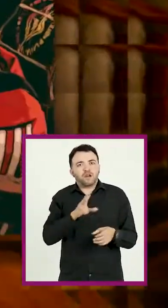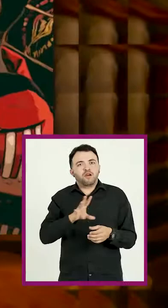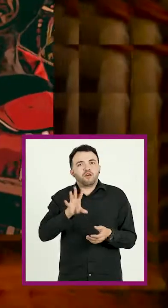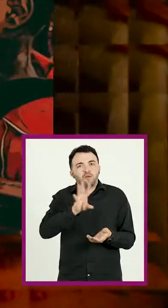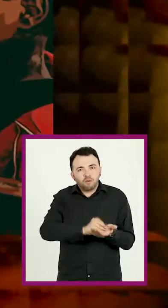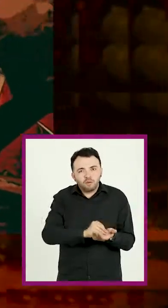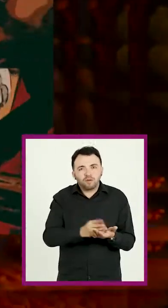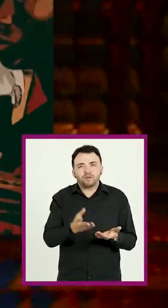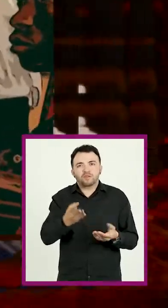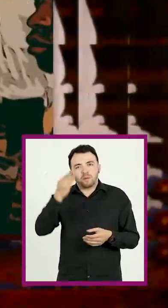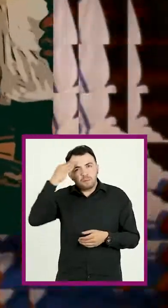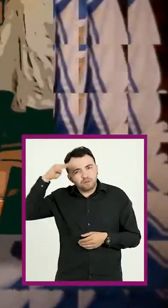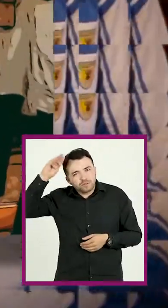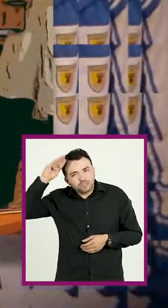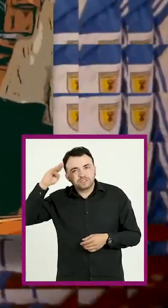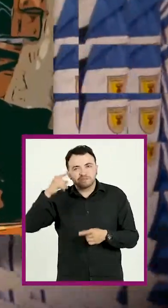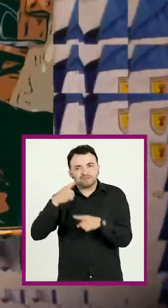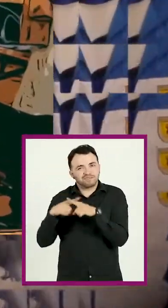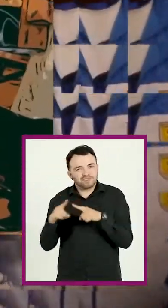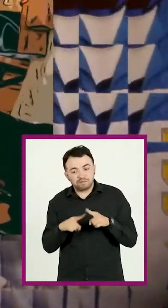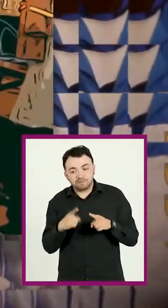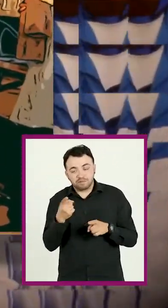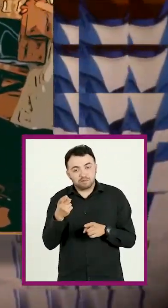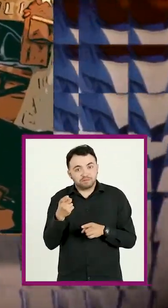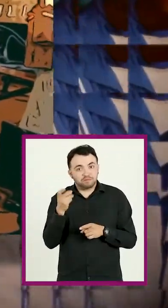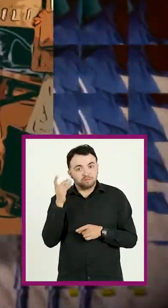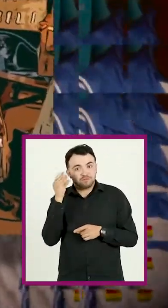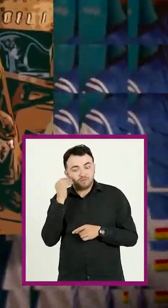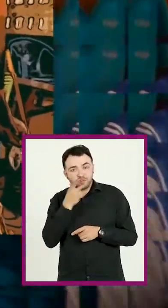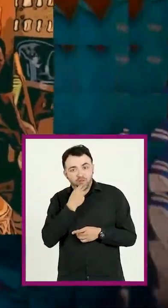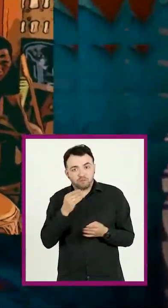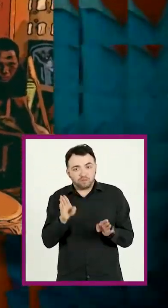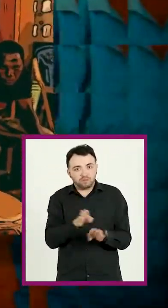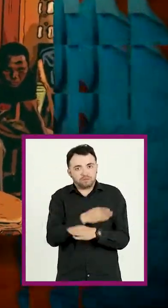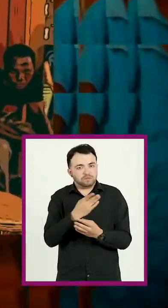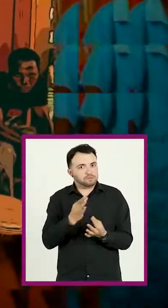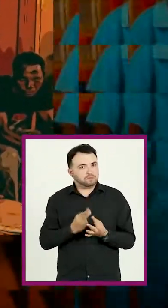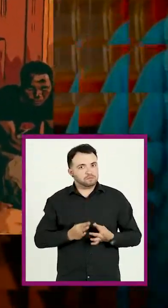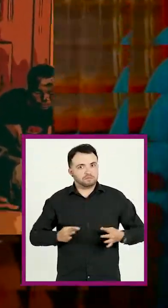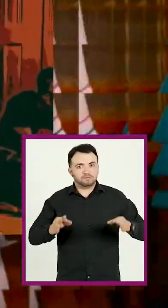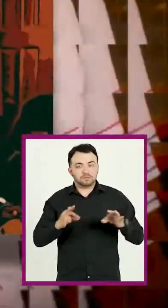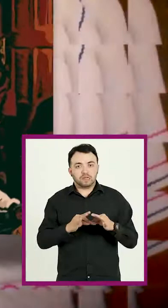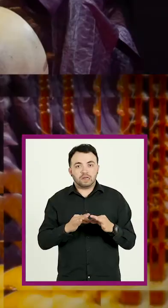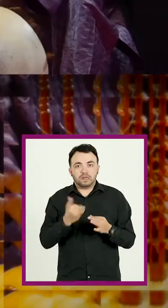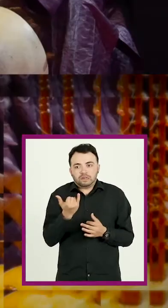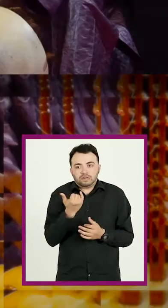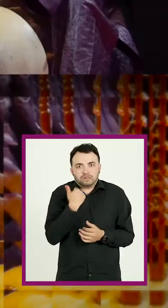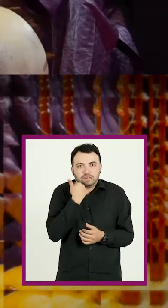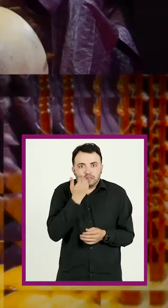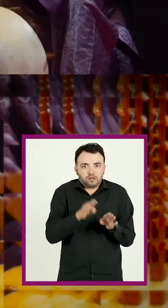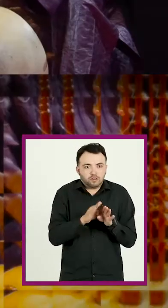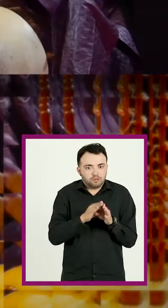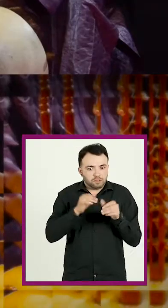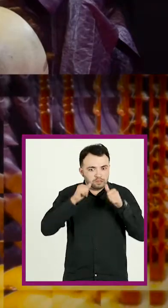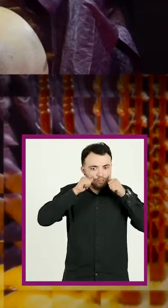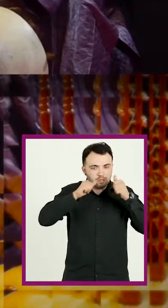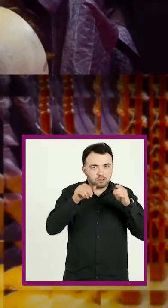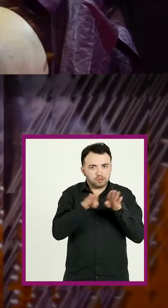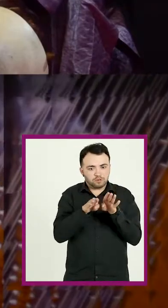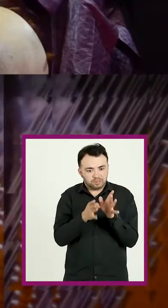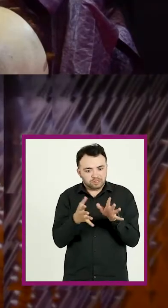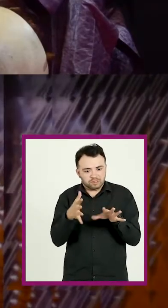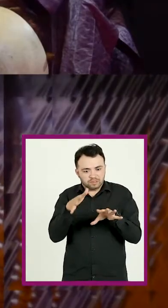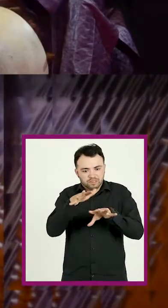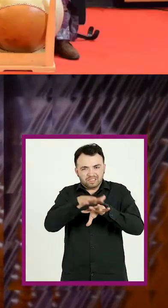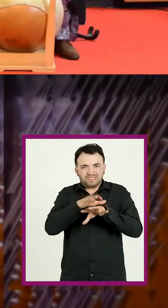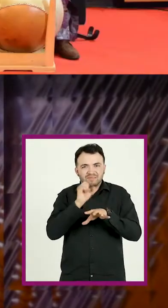en la sociedad este tipo de músicos. Y algo que hay que señalar es que el ensamble musical con el que tocan es la kora,